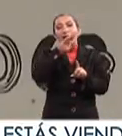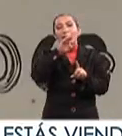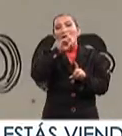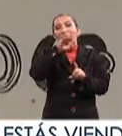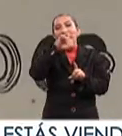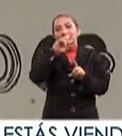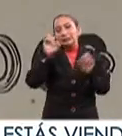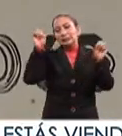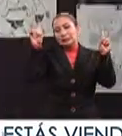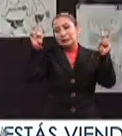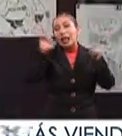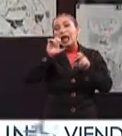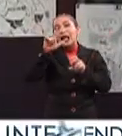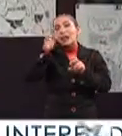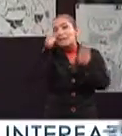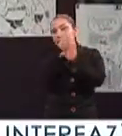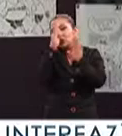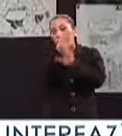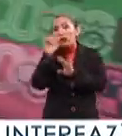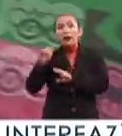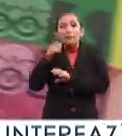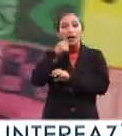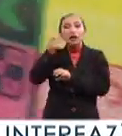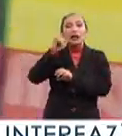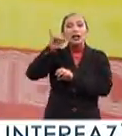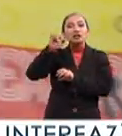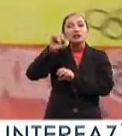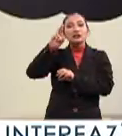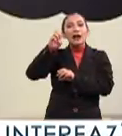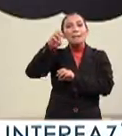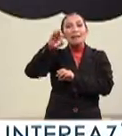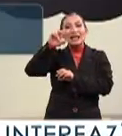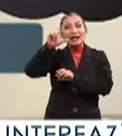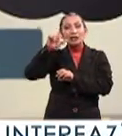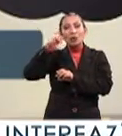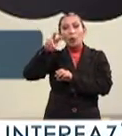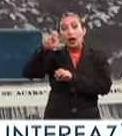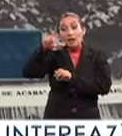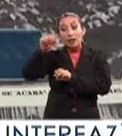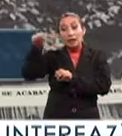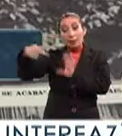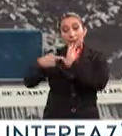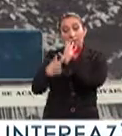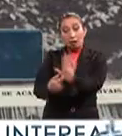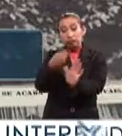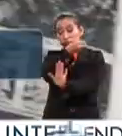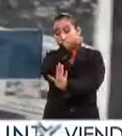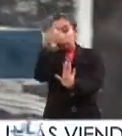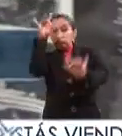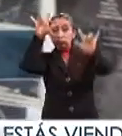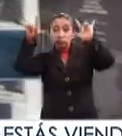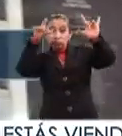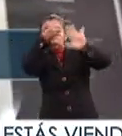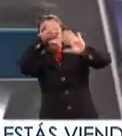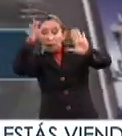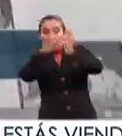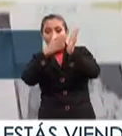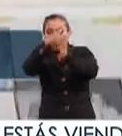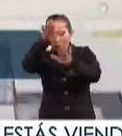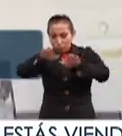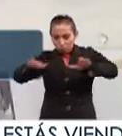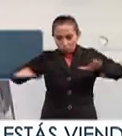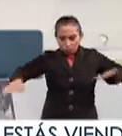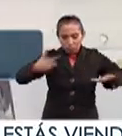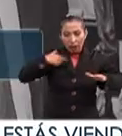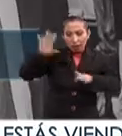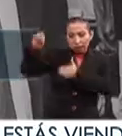Barajas, el Fisgón, y el periodista Jesús Ramírez Cuevas, presentando de manera ordenada piezas y documentos